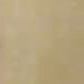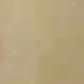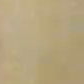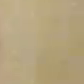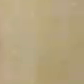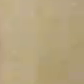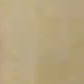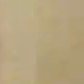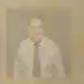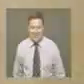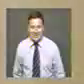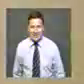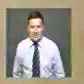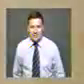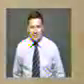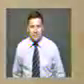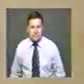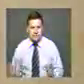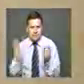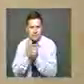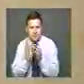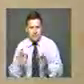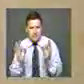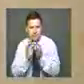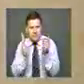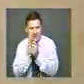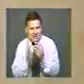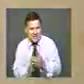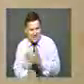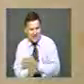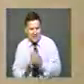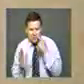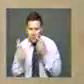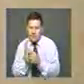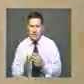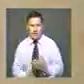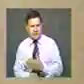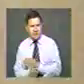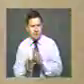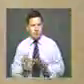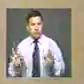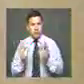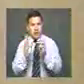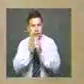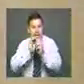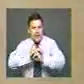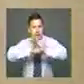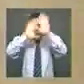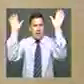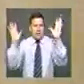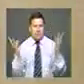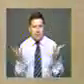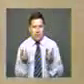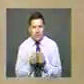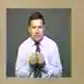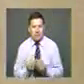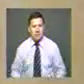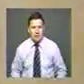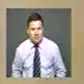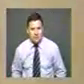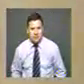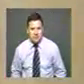por consiguiente, según lo señalado en los puntos anteriores, oportuno para esclarecer y unificar